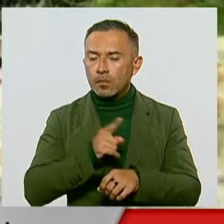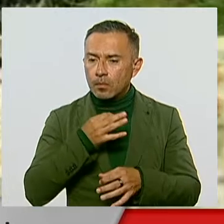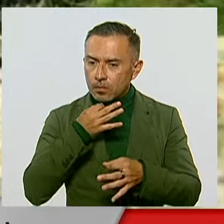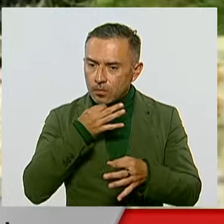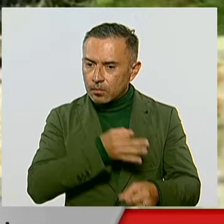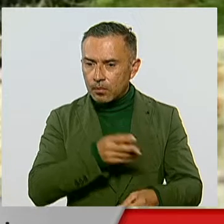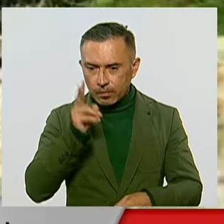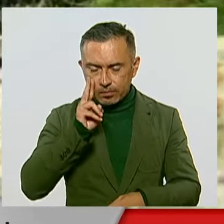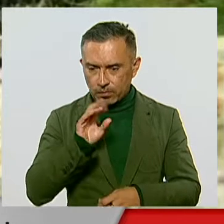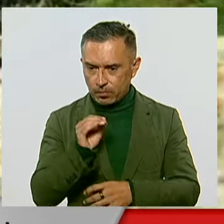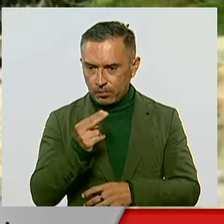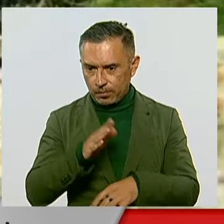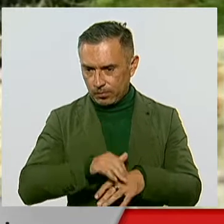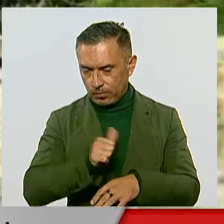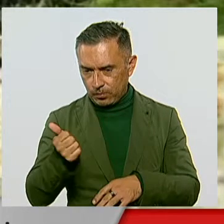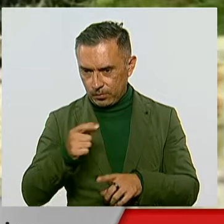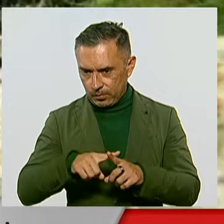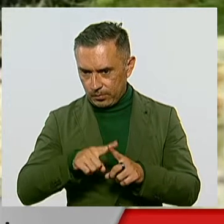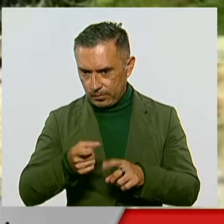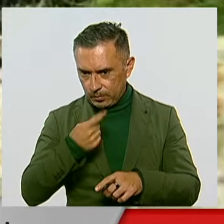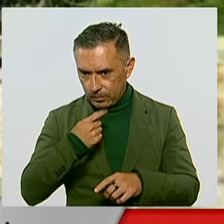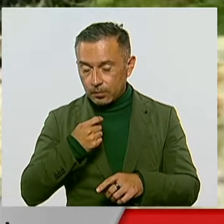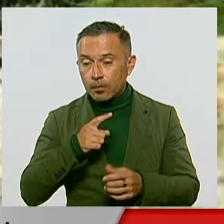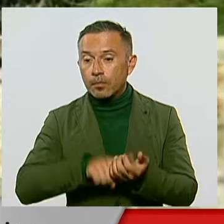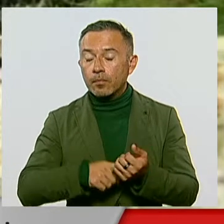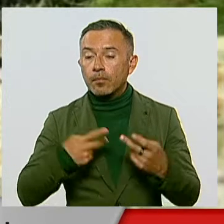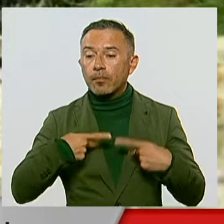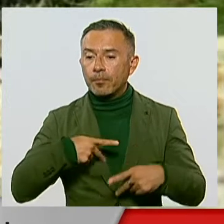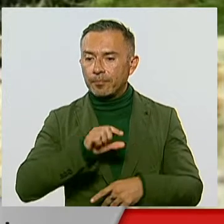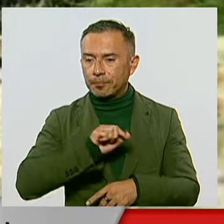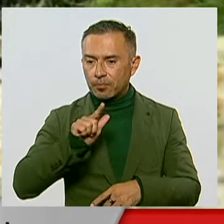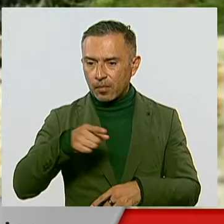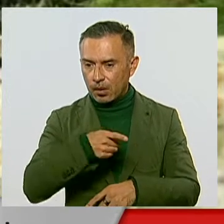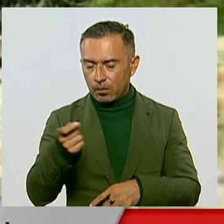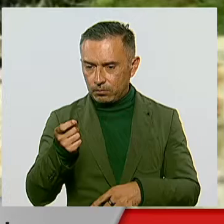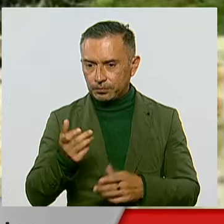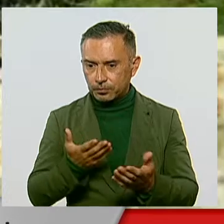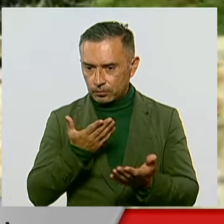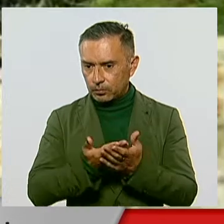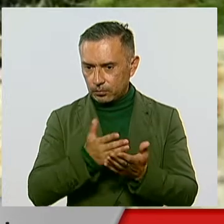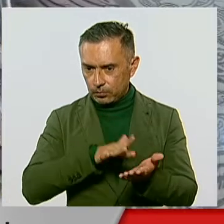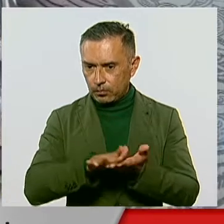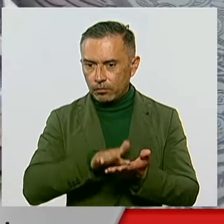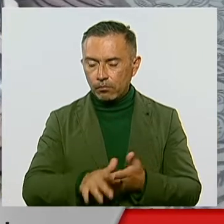otros tratamientos. Así lo señalaron especialistas que colaboran en esta propuesta.